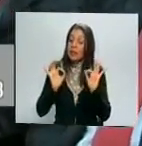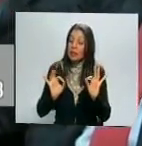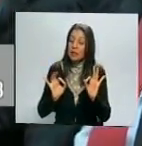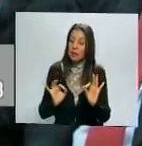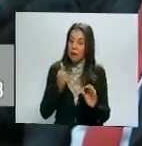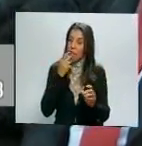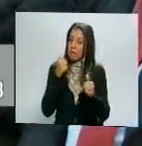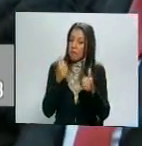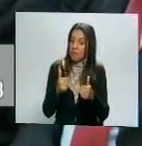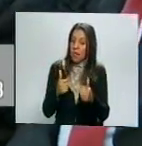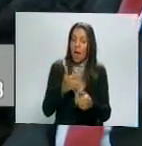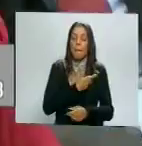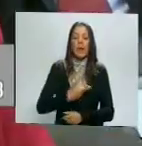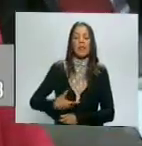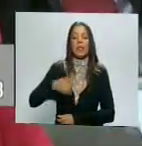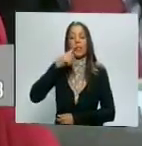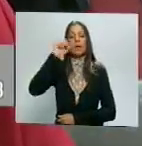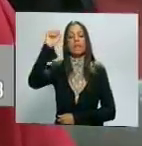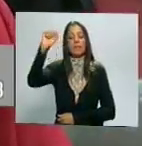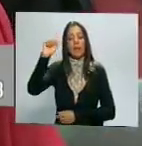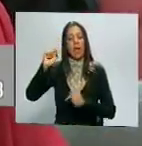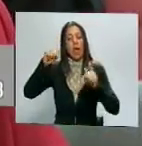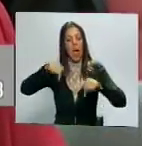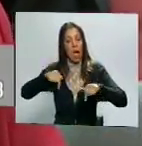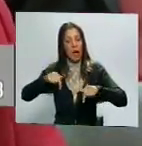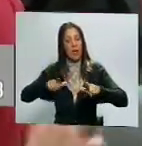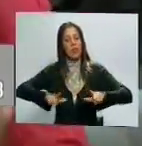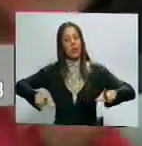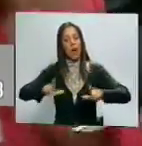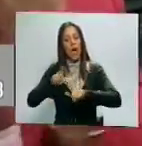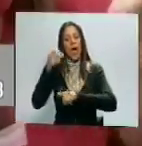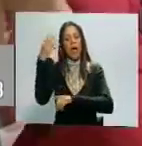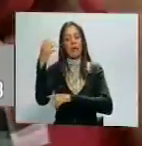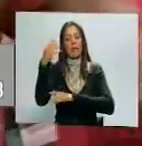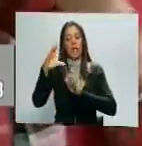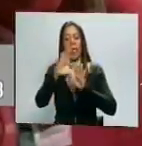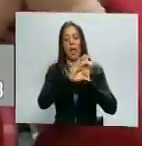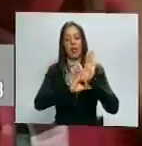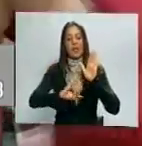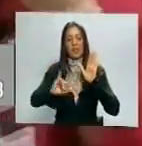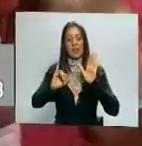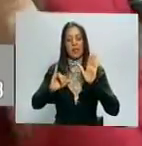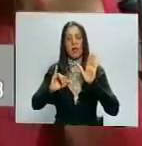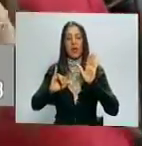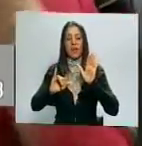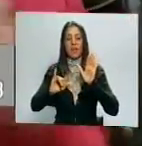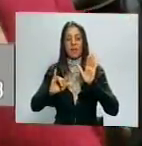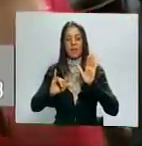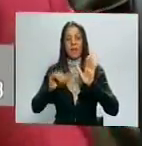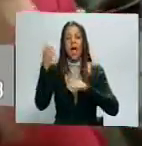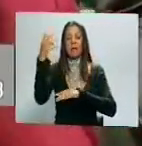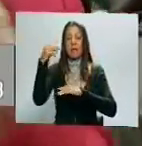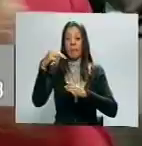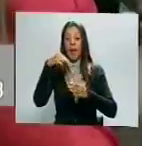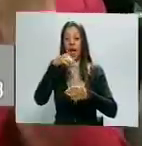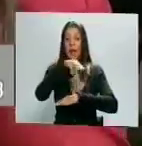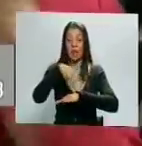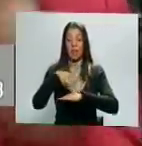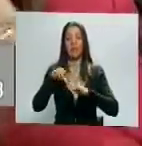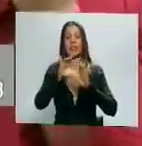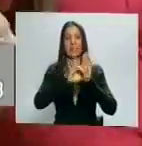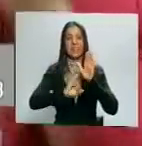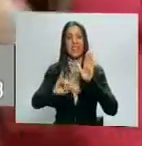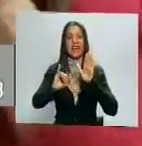hermano presidente acuda que esta Asamblea Nacional Constituyente. Una Asamblea Nacional Constituyente